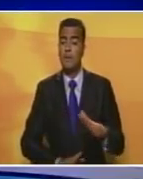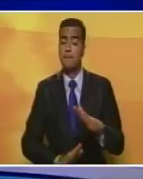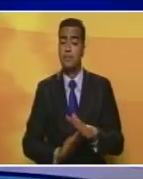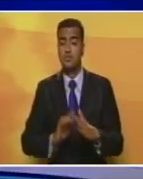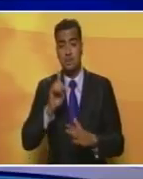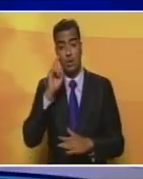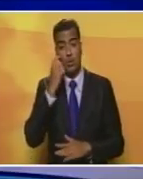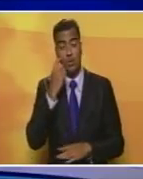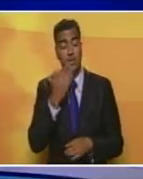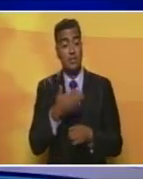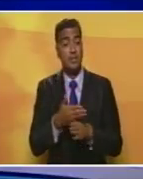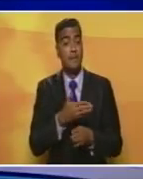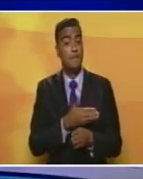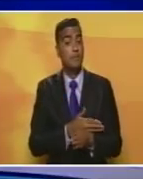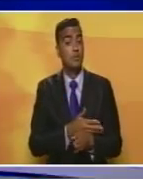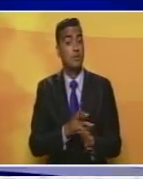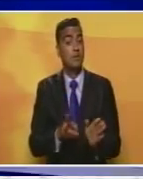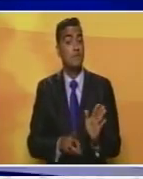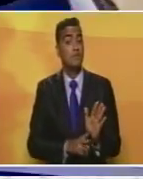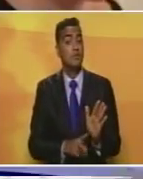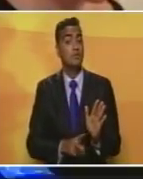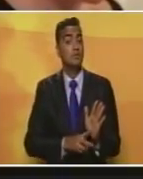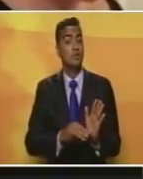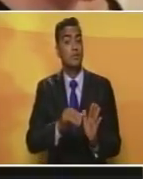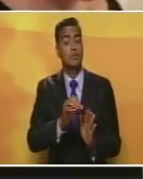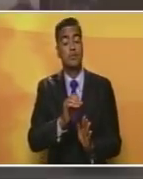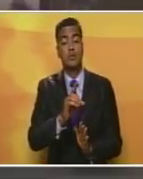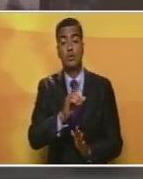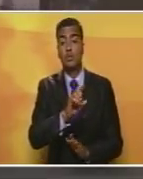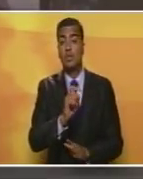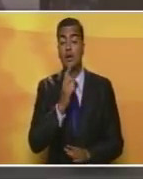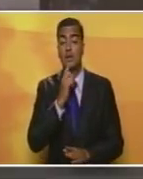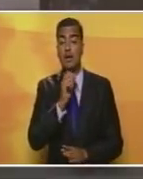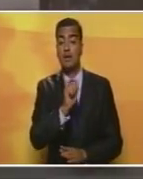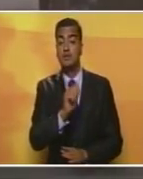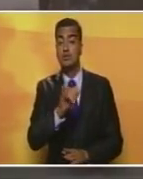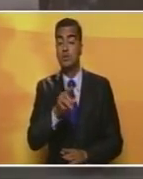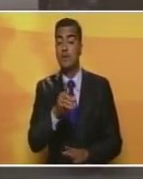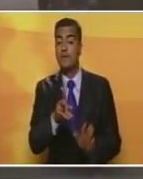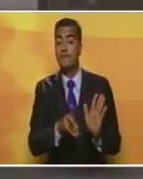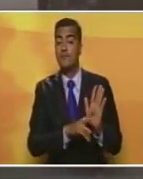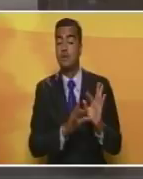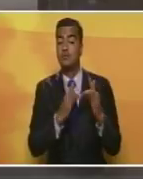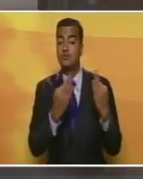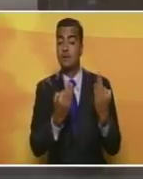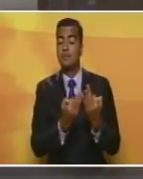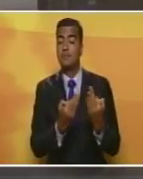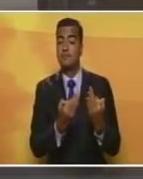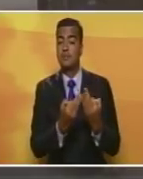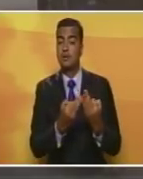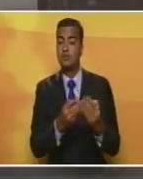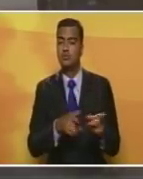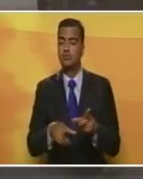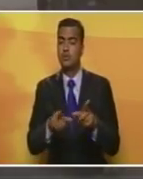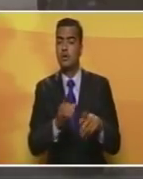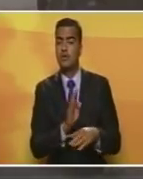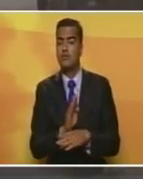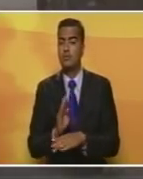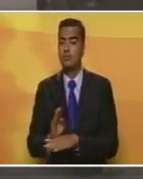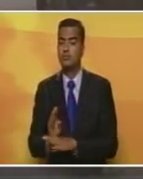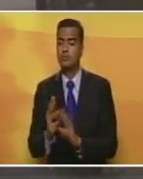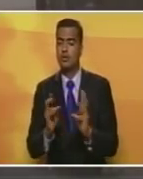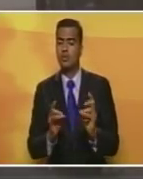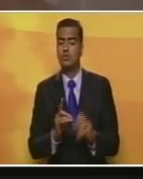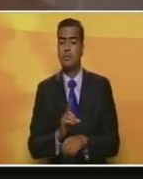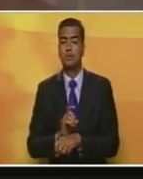un futuro próximo. Las penalizaciones incluyen a individuos favorecidos durante el mandato del presidente ruso Vladimir